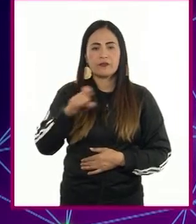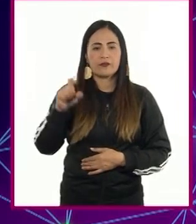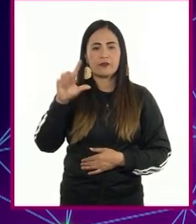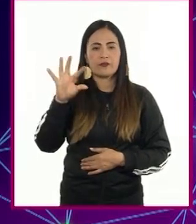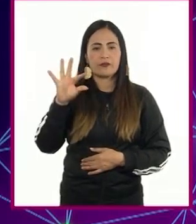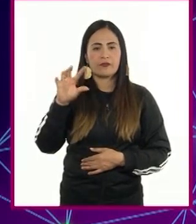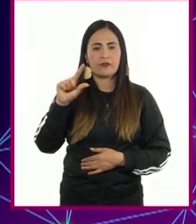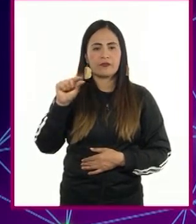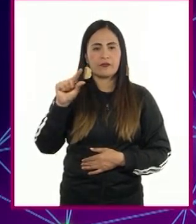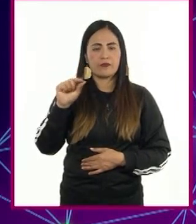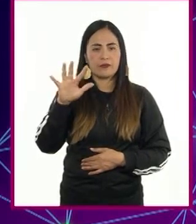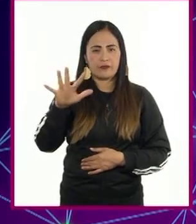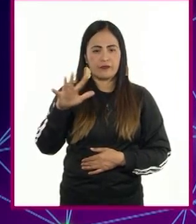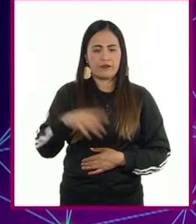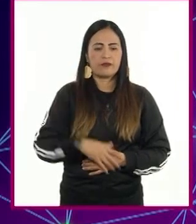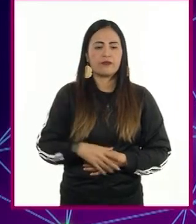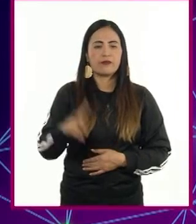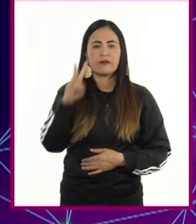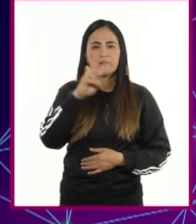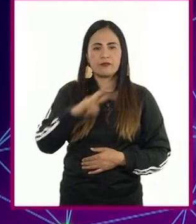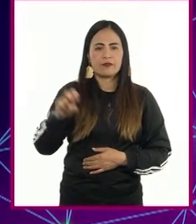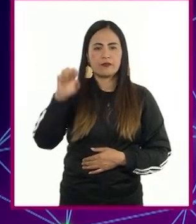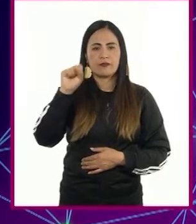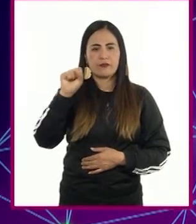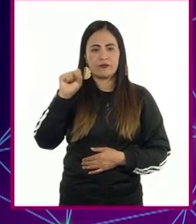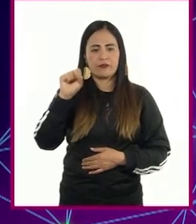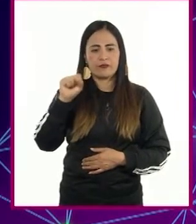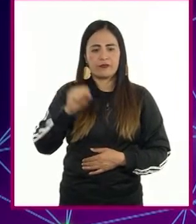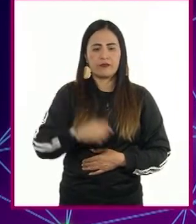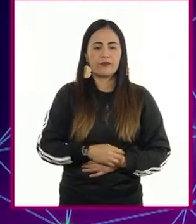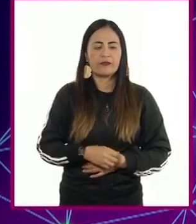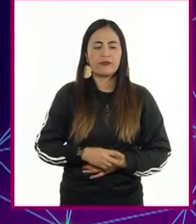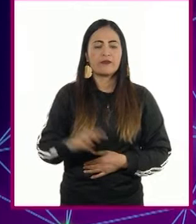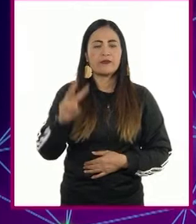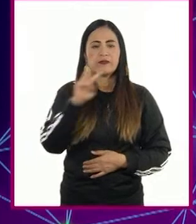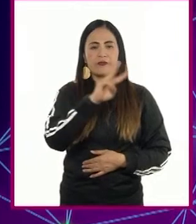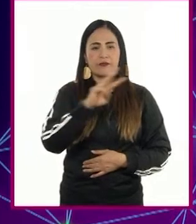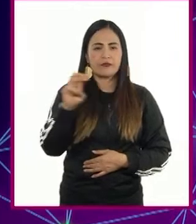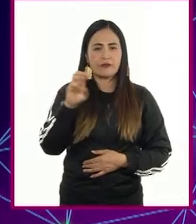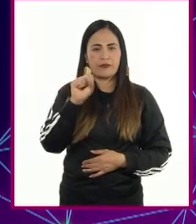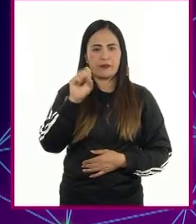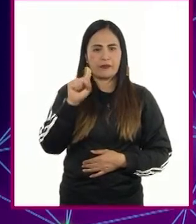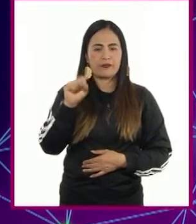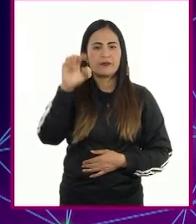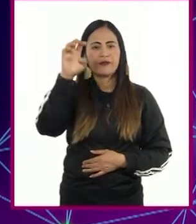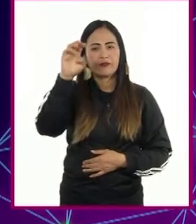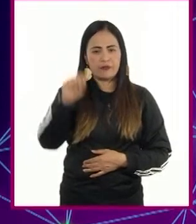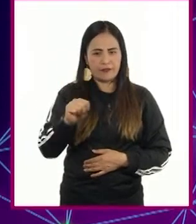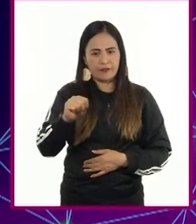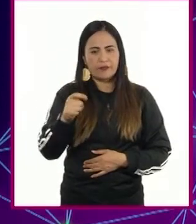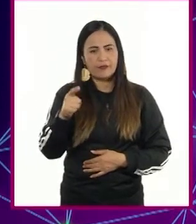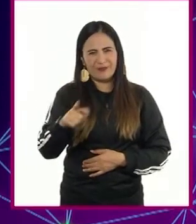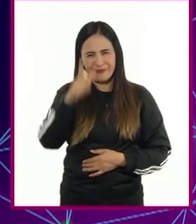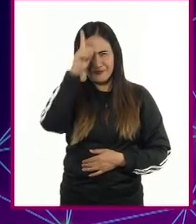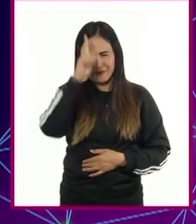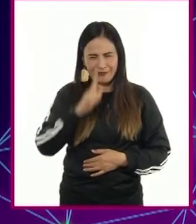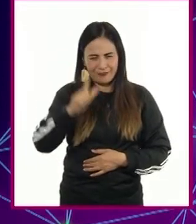175 para Venus, 260 para Mercurio y 369 para la